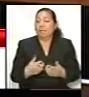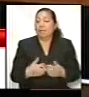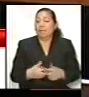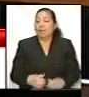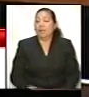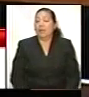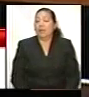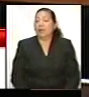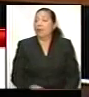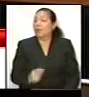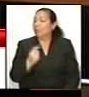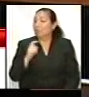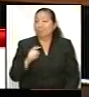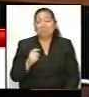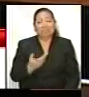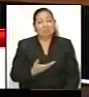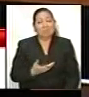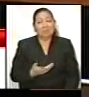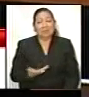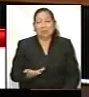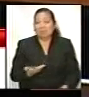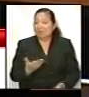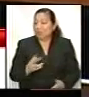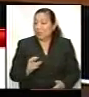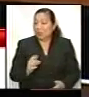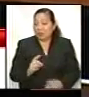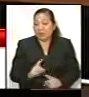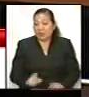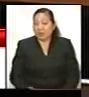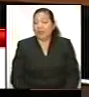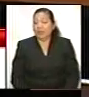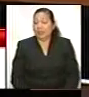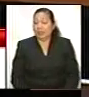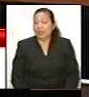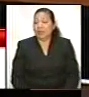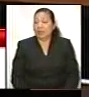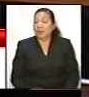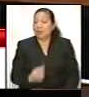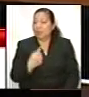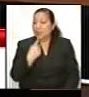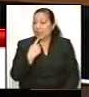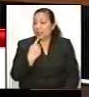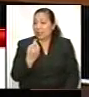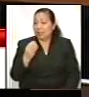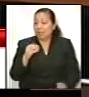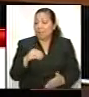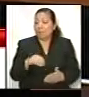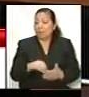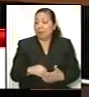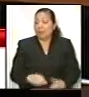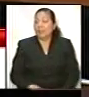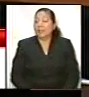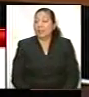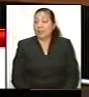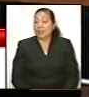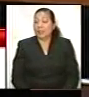fabricante. O sea, no necesita ser una droguería, no necesita ser un laboratorio como se estaba poniendo como